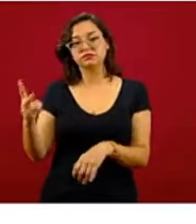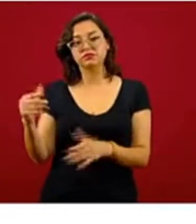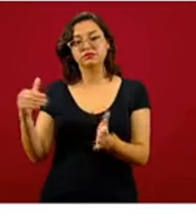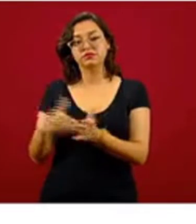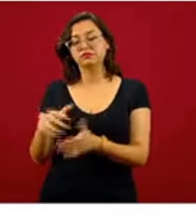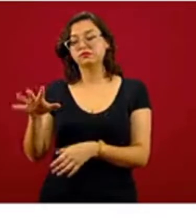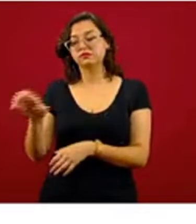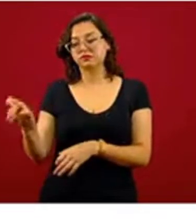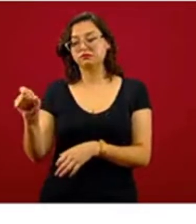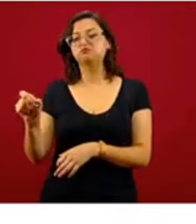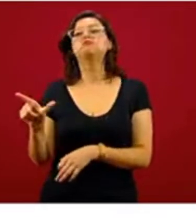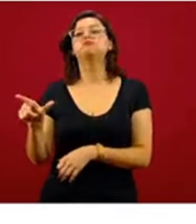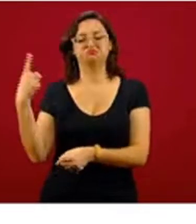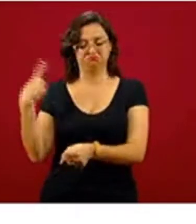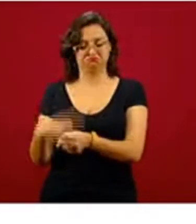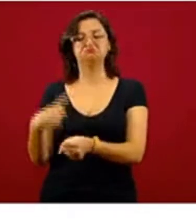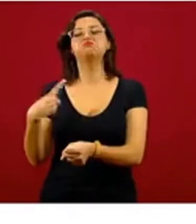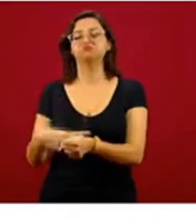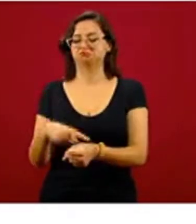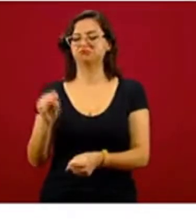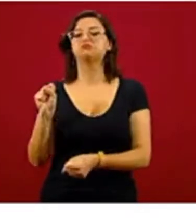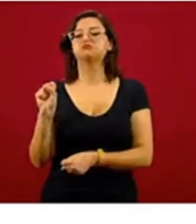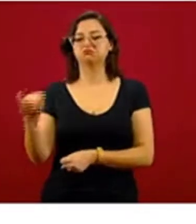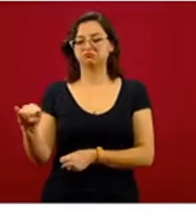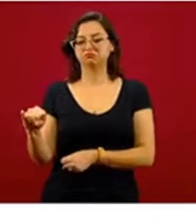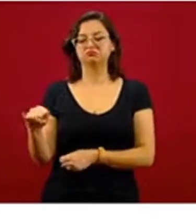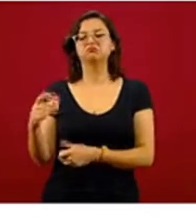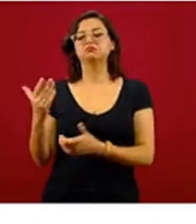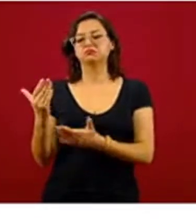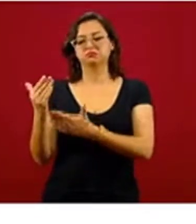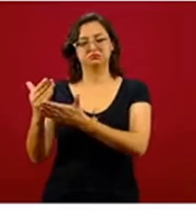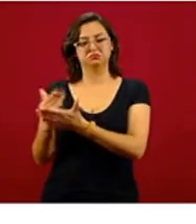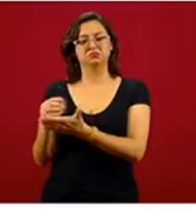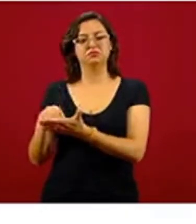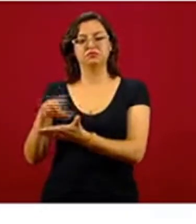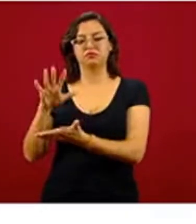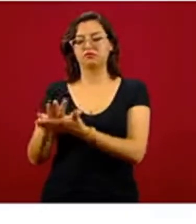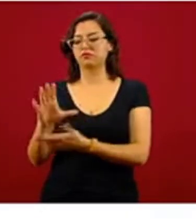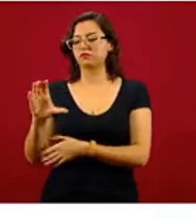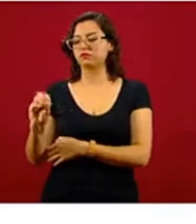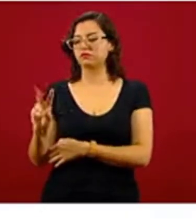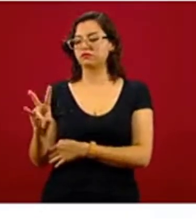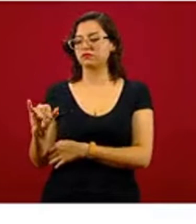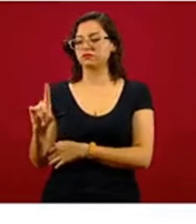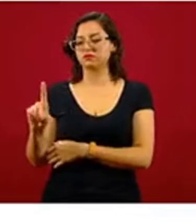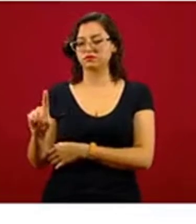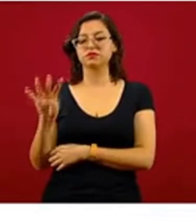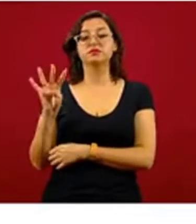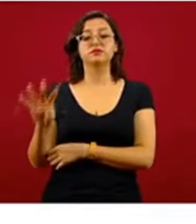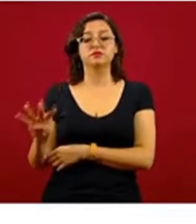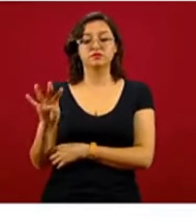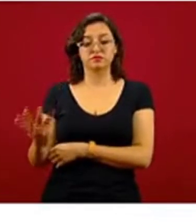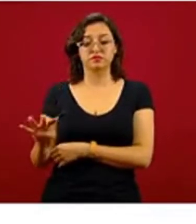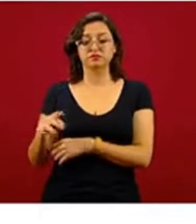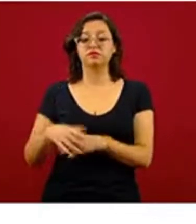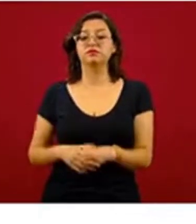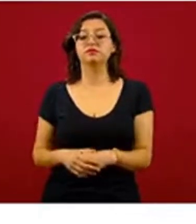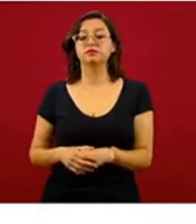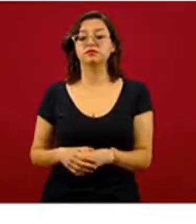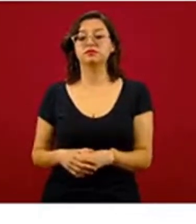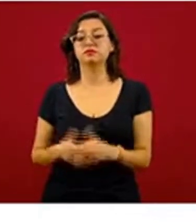62.527 fueron confirmadas al virus y por lo tanto entonces confirmadas a COVID-19. Y tenemos todavía